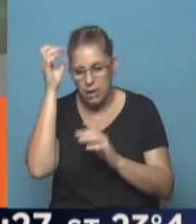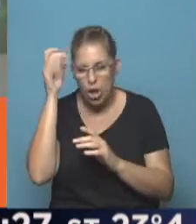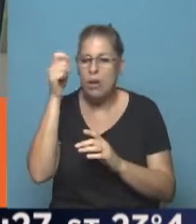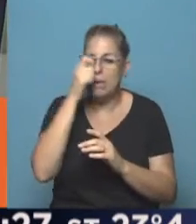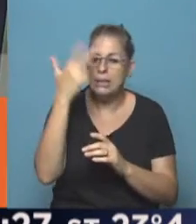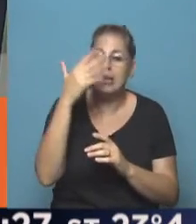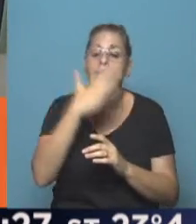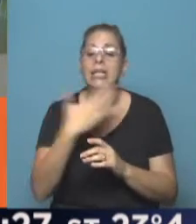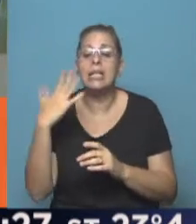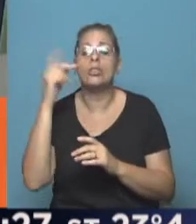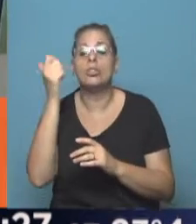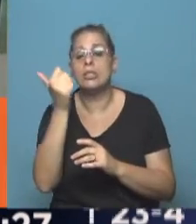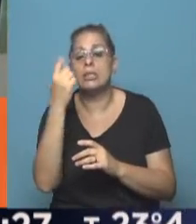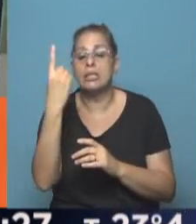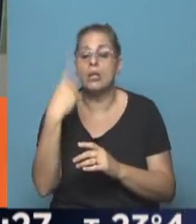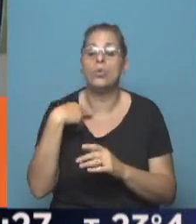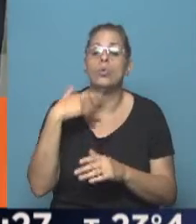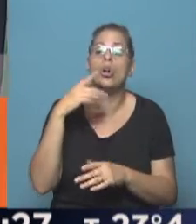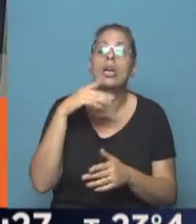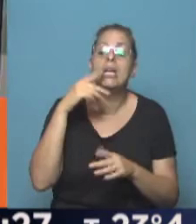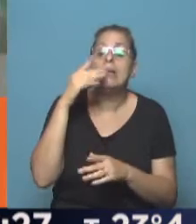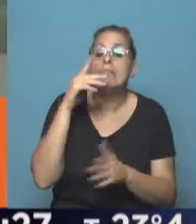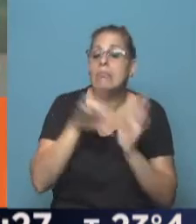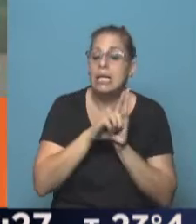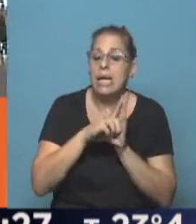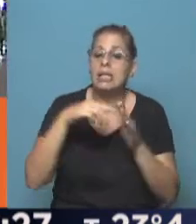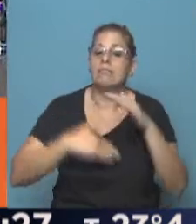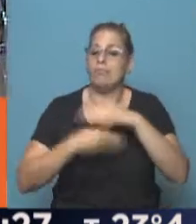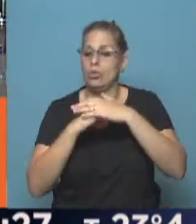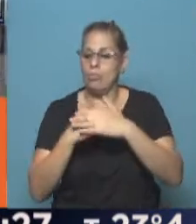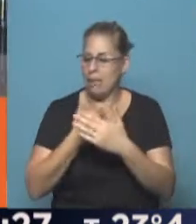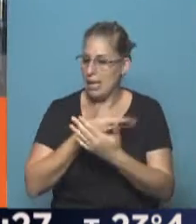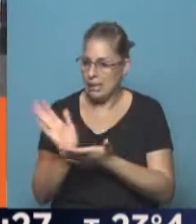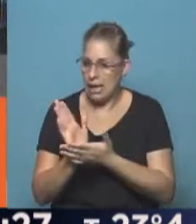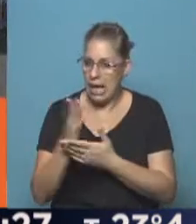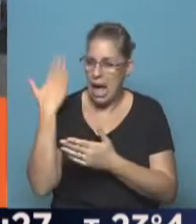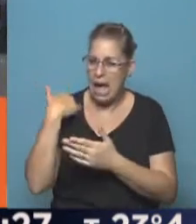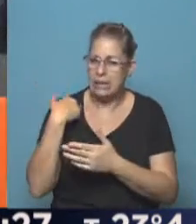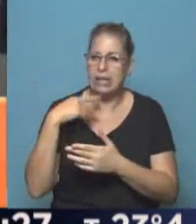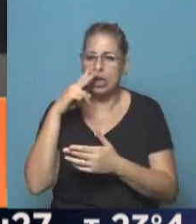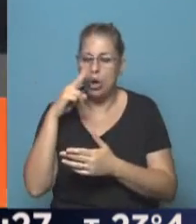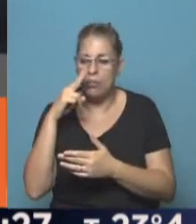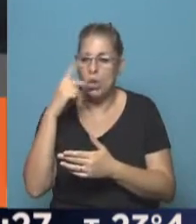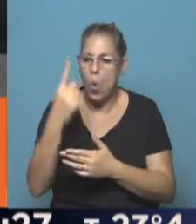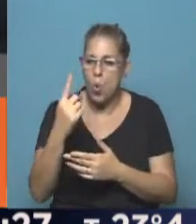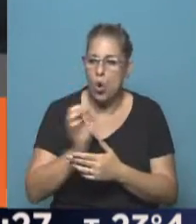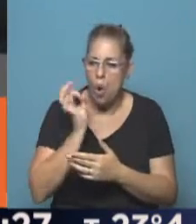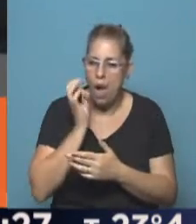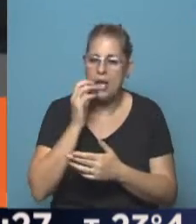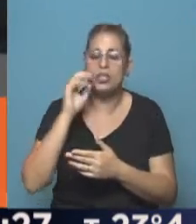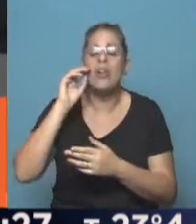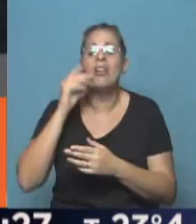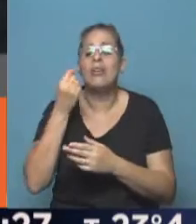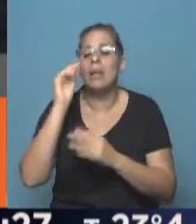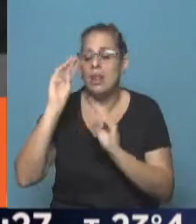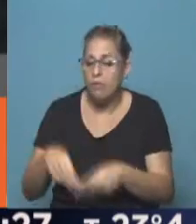23.561, esta ley elimina este tope para permitir que con el problema que se había presentado en el 2001 con el default y con